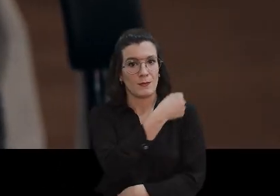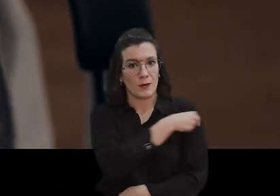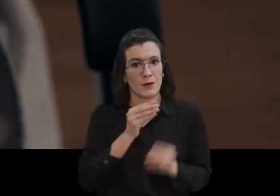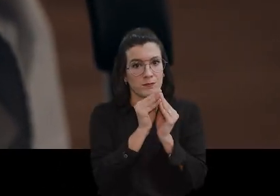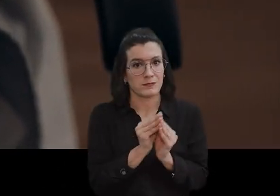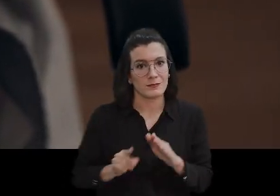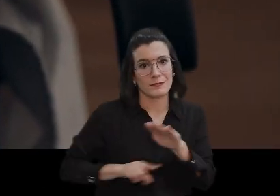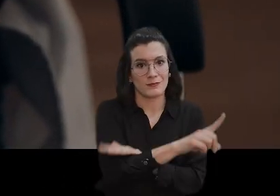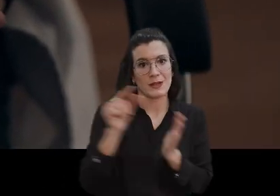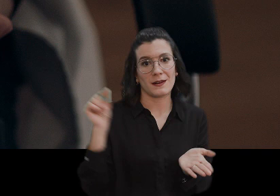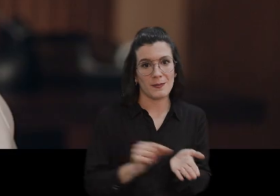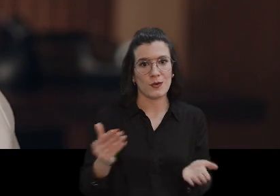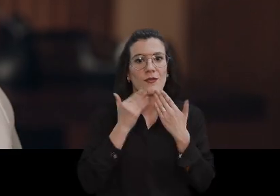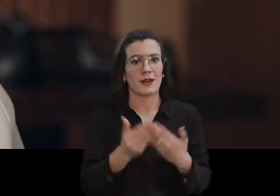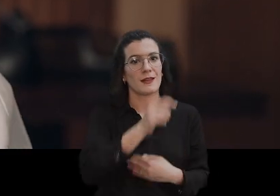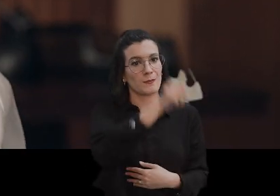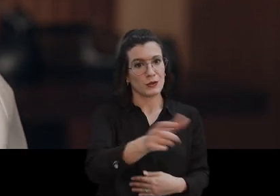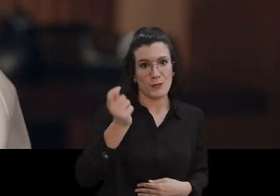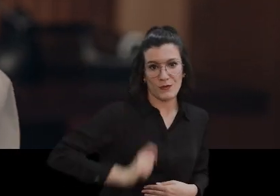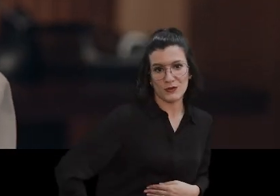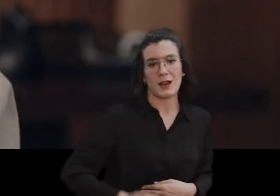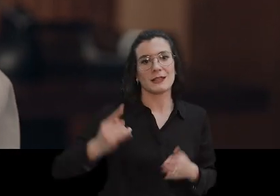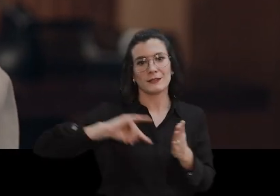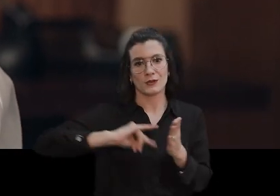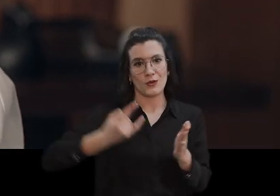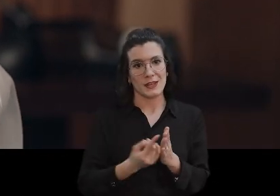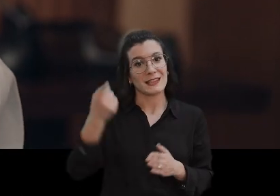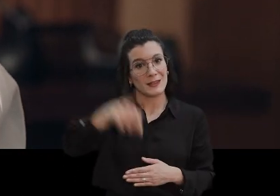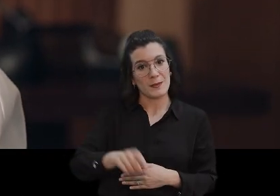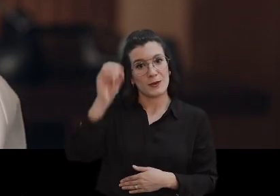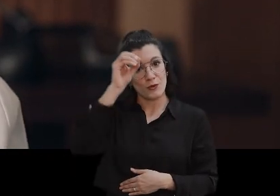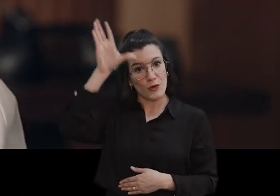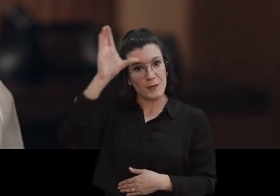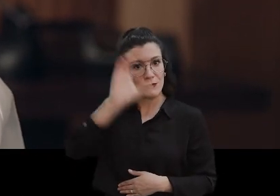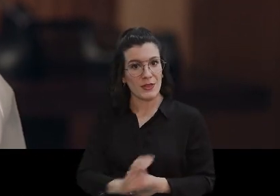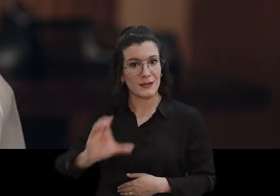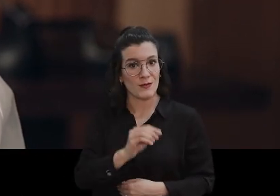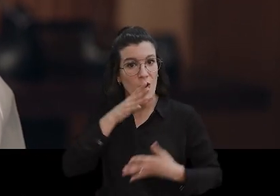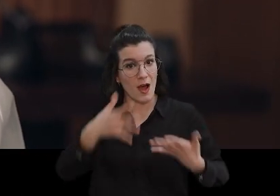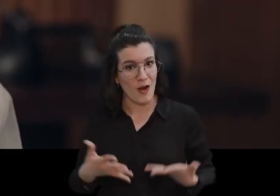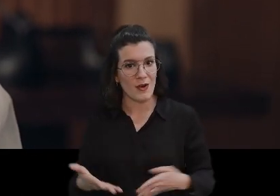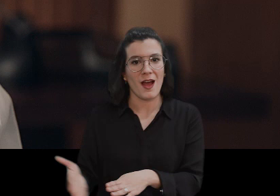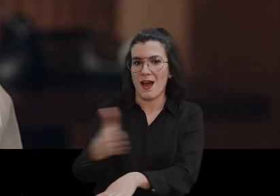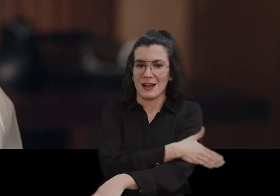han desarrollado tan rápido porque los medios humanos y técnicos y el conocimiento científico que